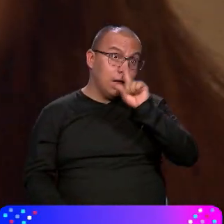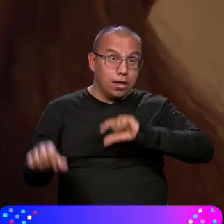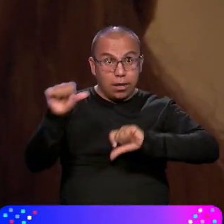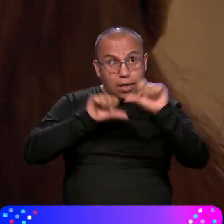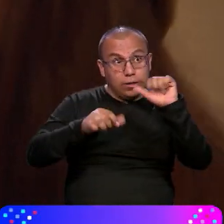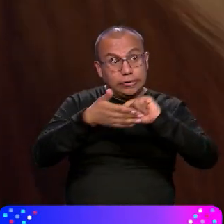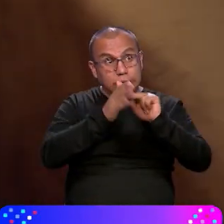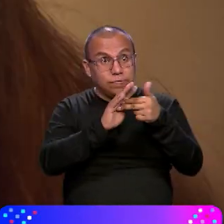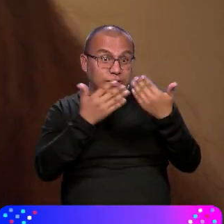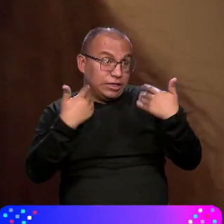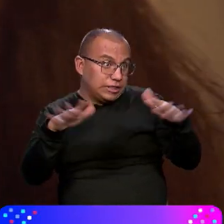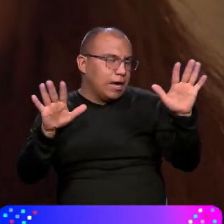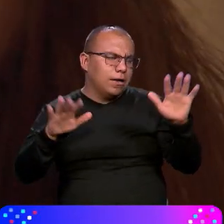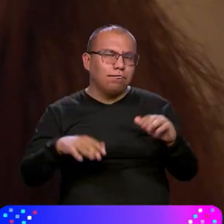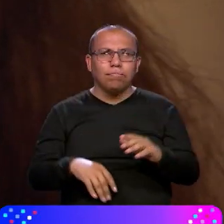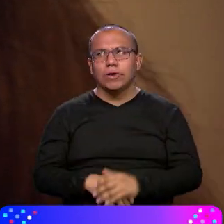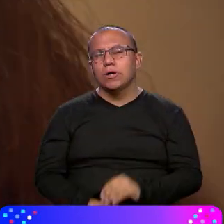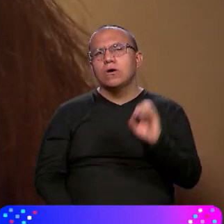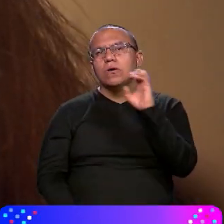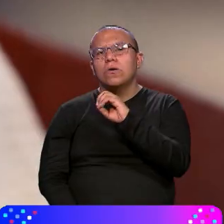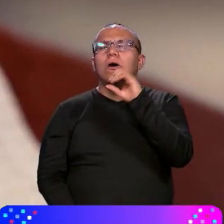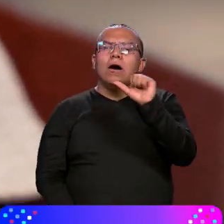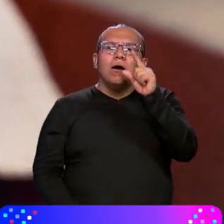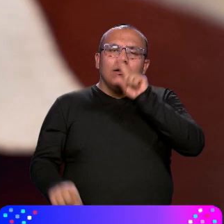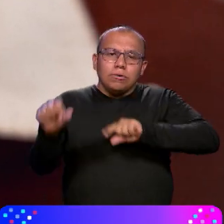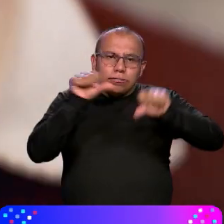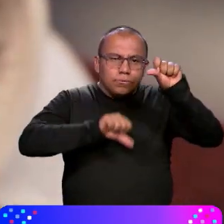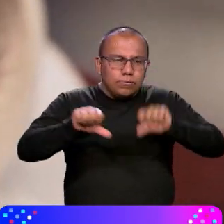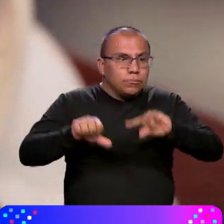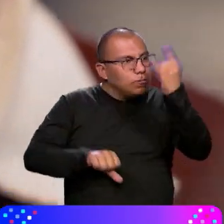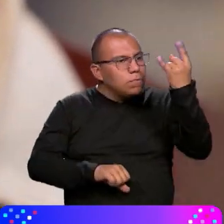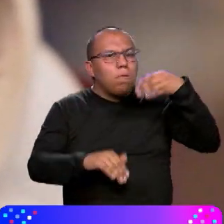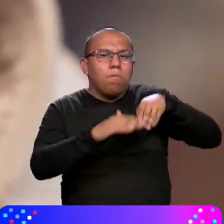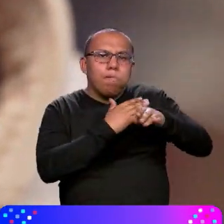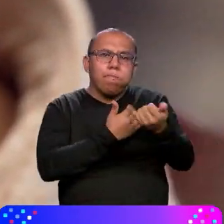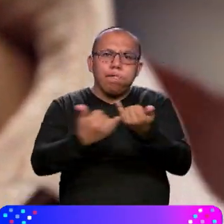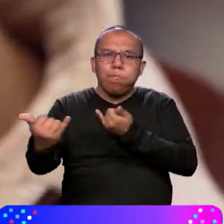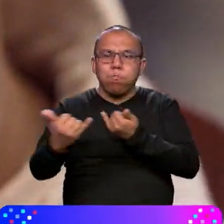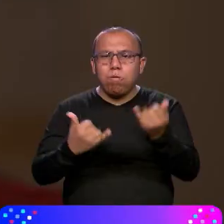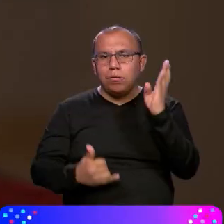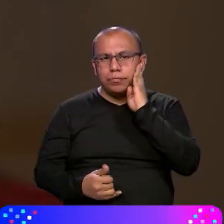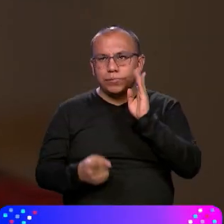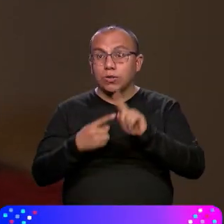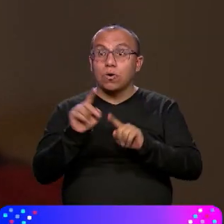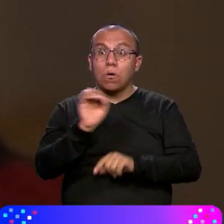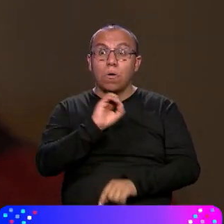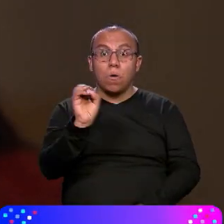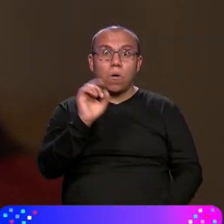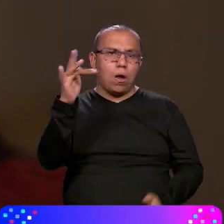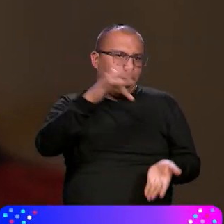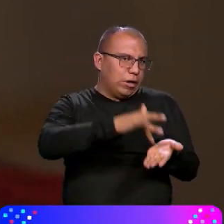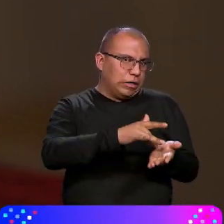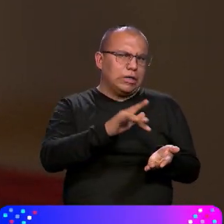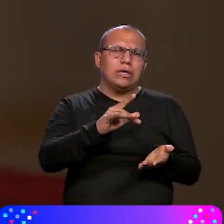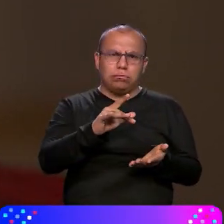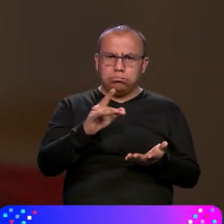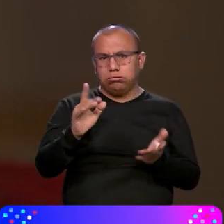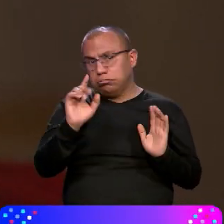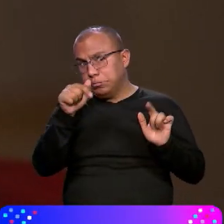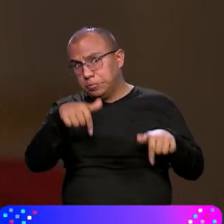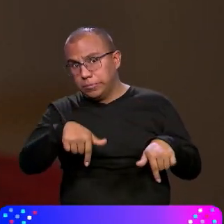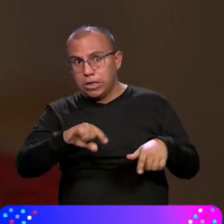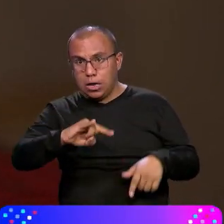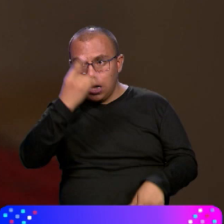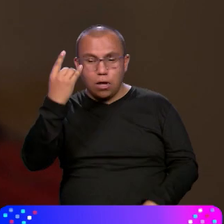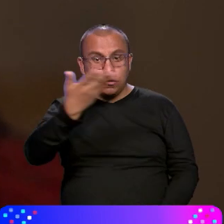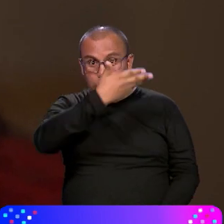son mujeres, Agus. Ay, empleado o empleada, alguien se le tuvo que haber quedado. Sí, o de pronto alguien que estuvo aquí lo dejó